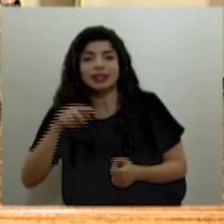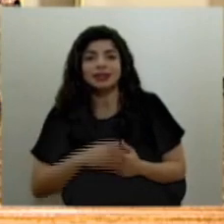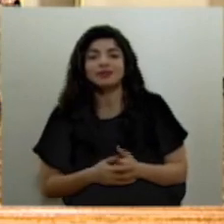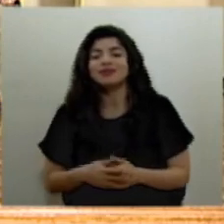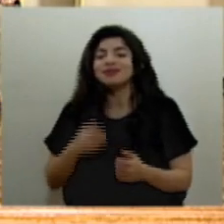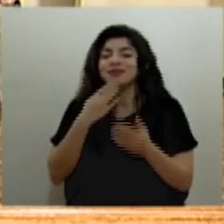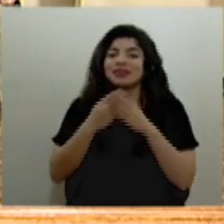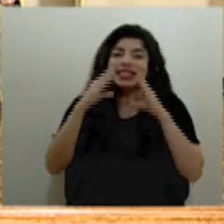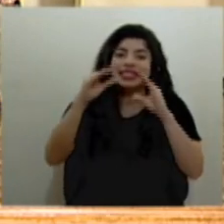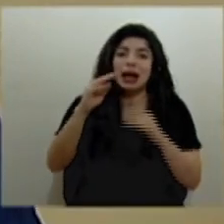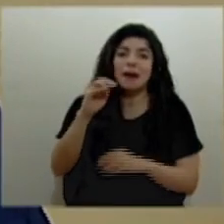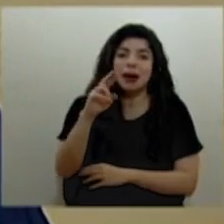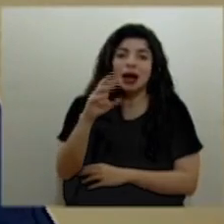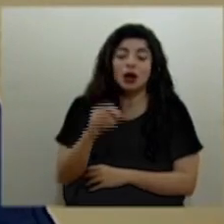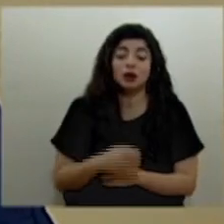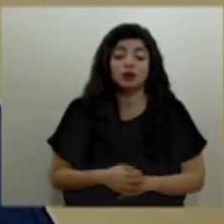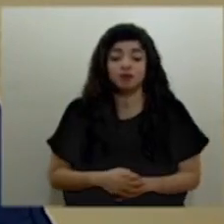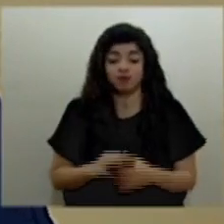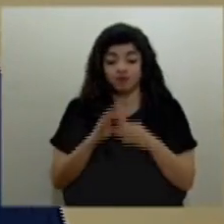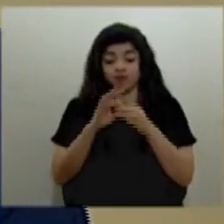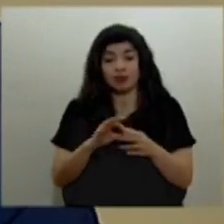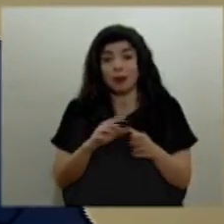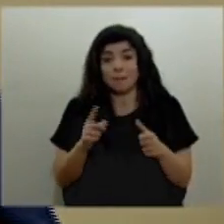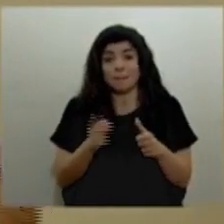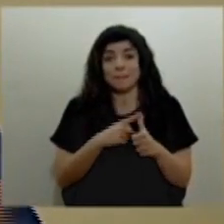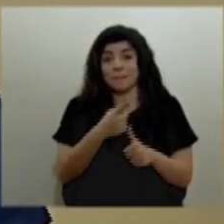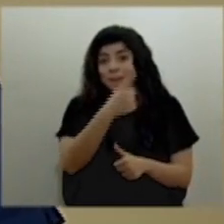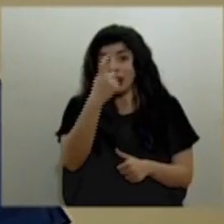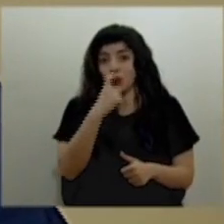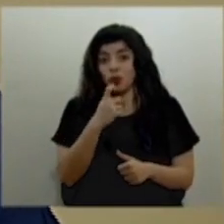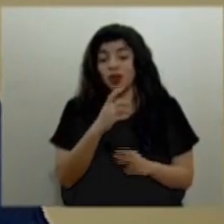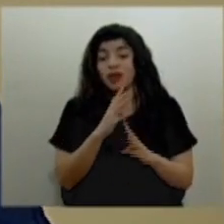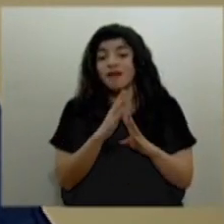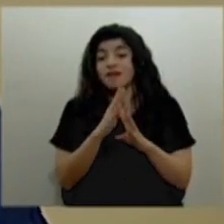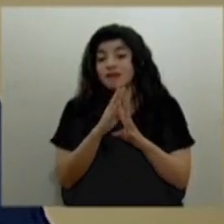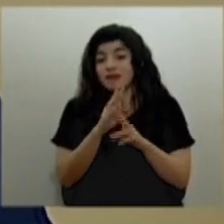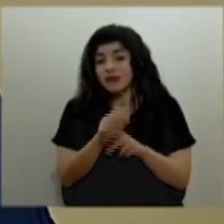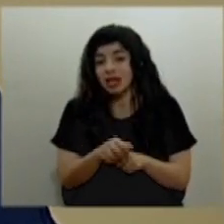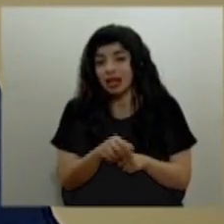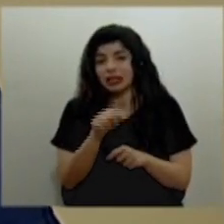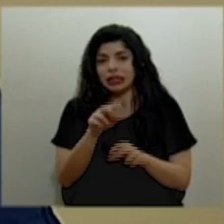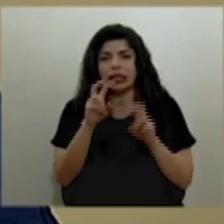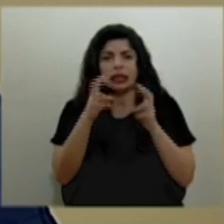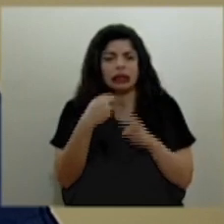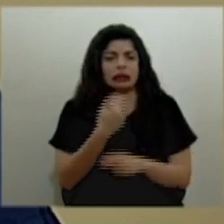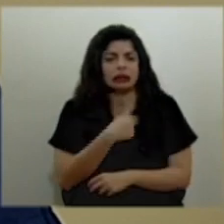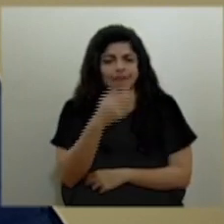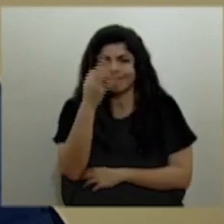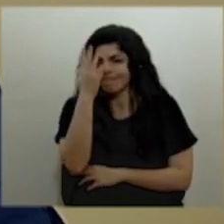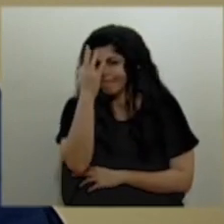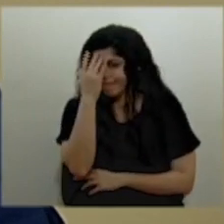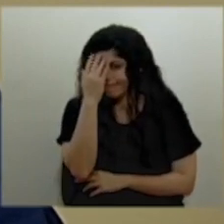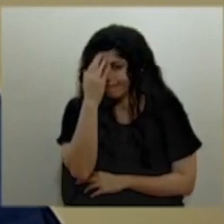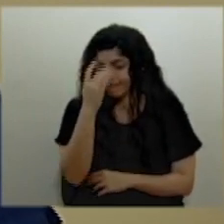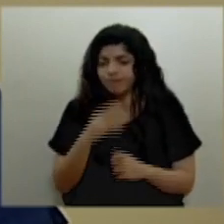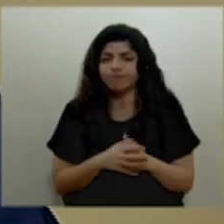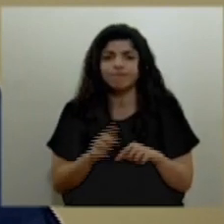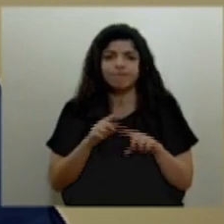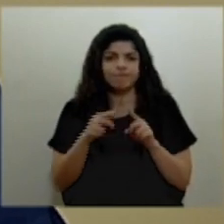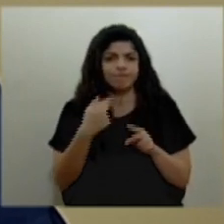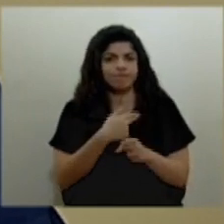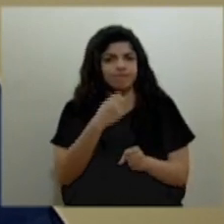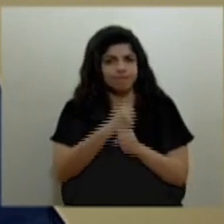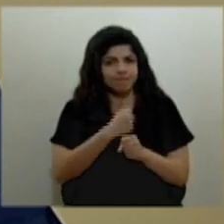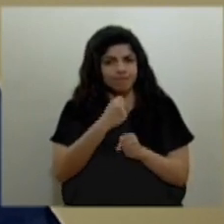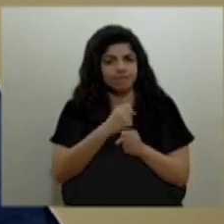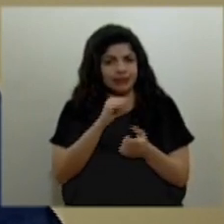Buenas tardes, Marco. Con respecto a la primera pregunta, las filas, es un tema que nos preocupa, pero estamos trabajando